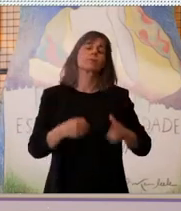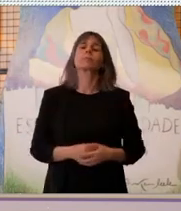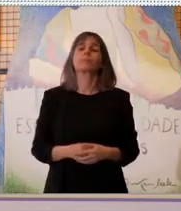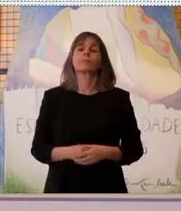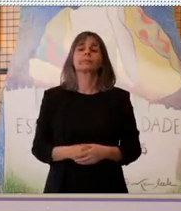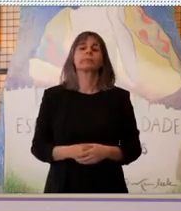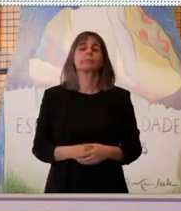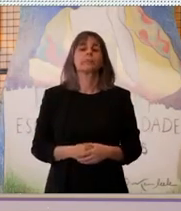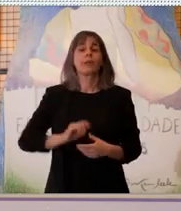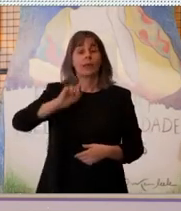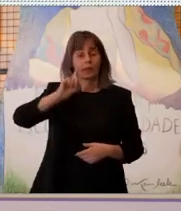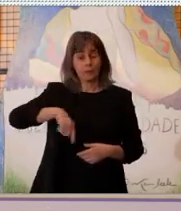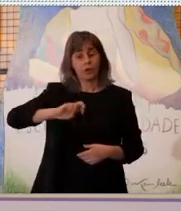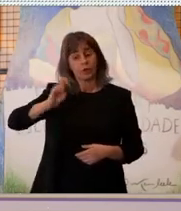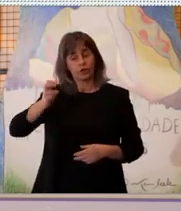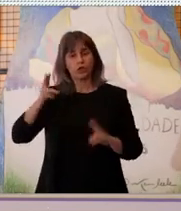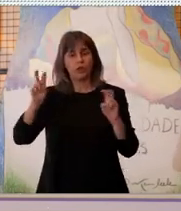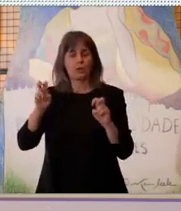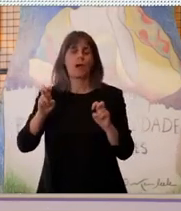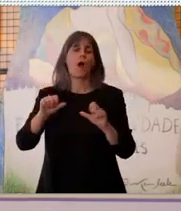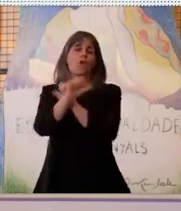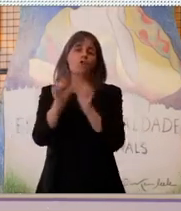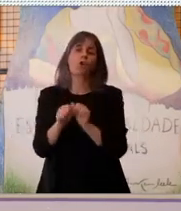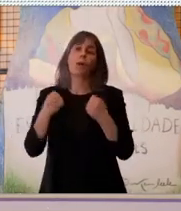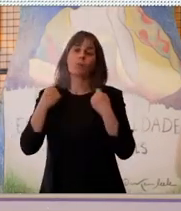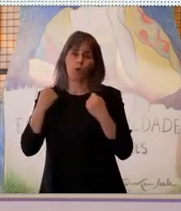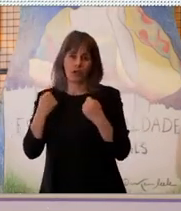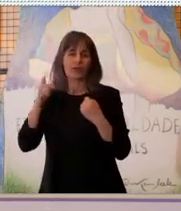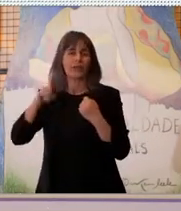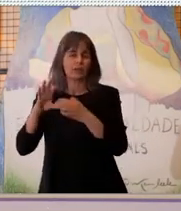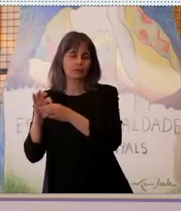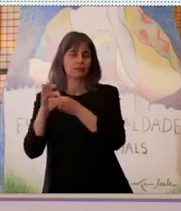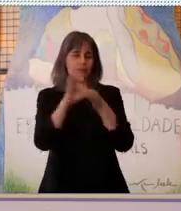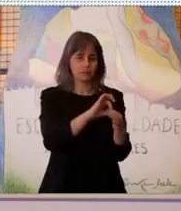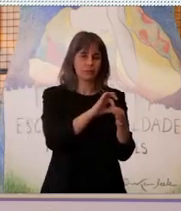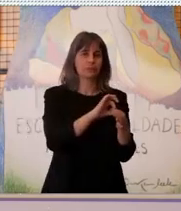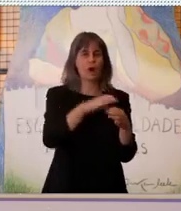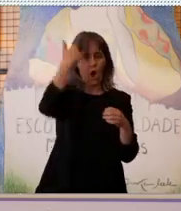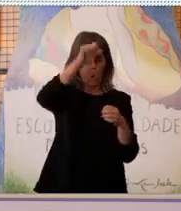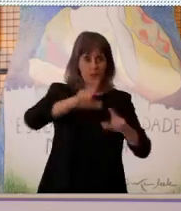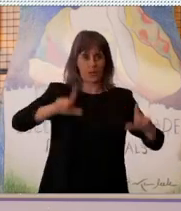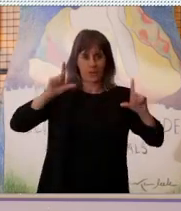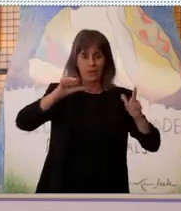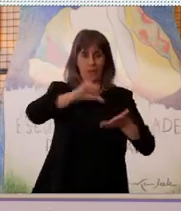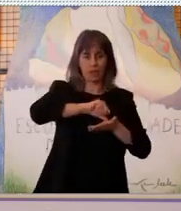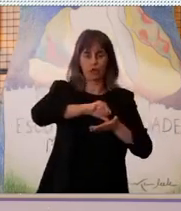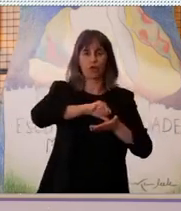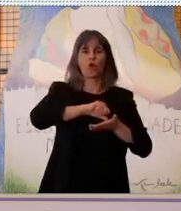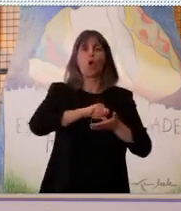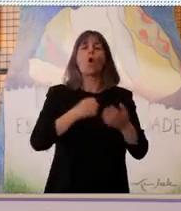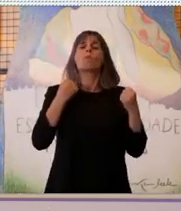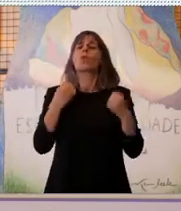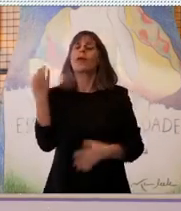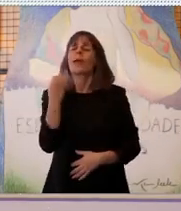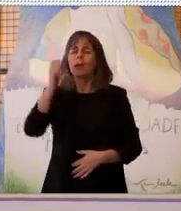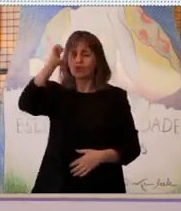hay otra hay otra cuestión que es las formas del poder que también tienen que ver con el androcentrismo pero más concretamente Qué es el poder un poco